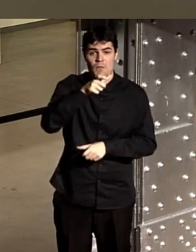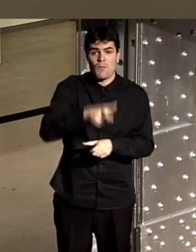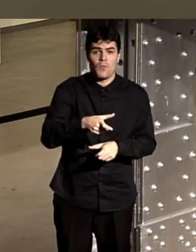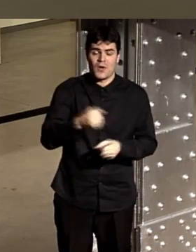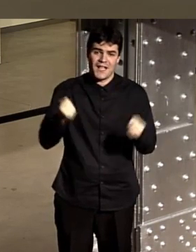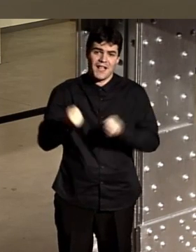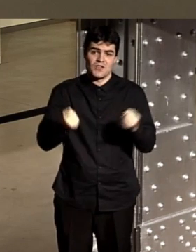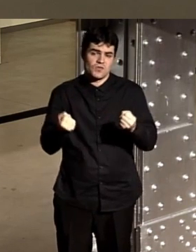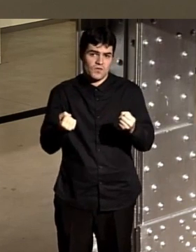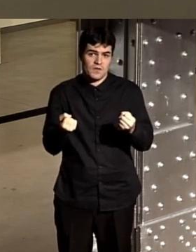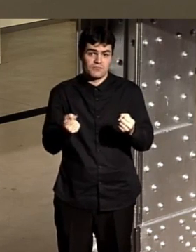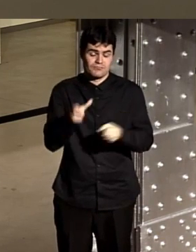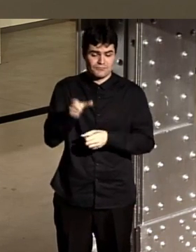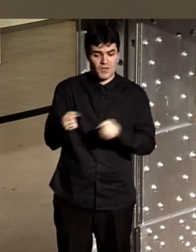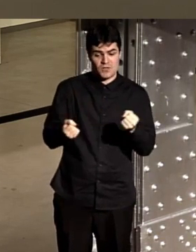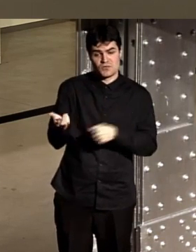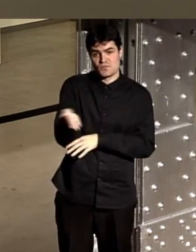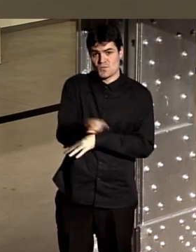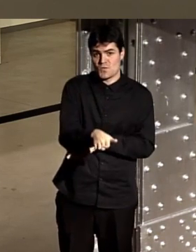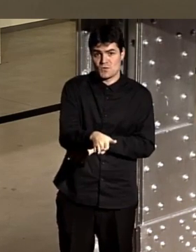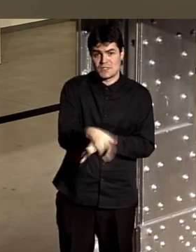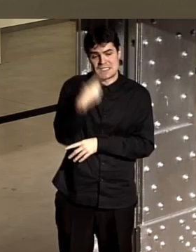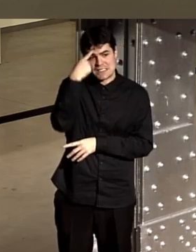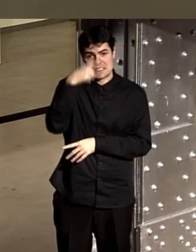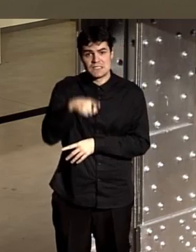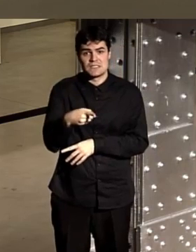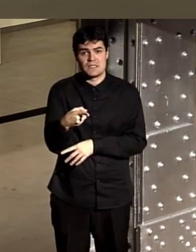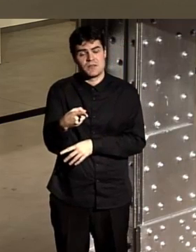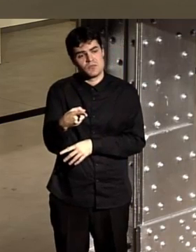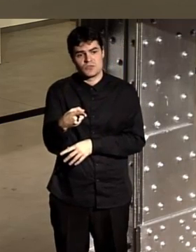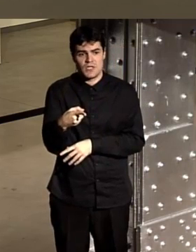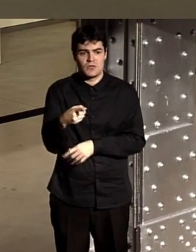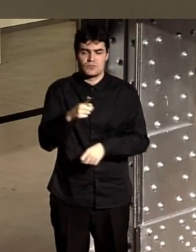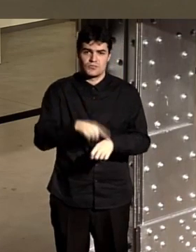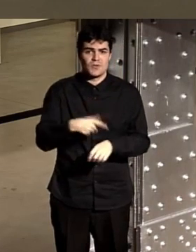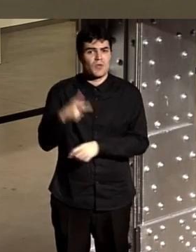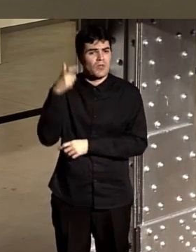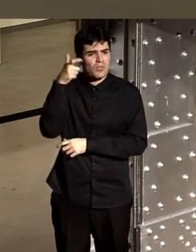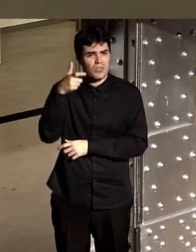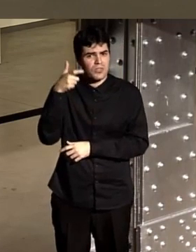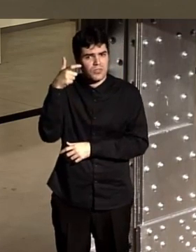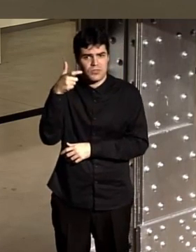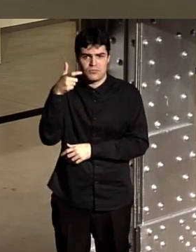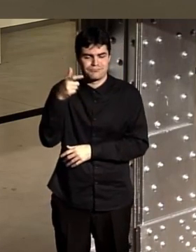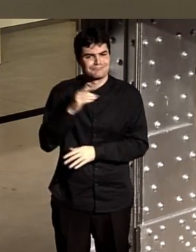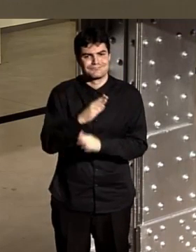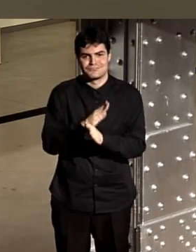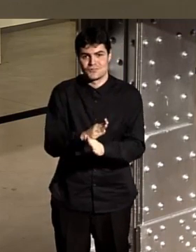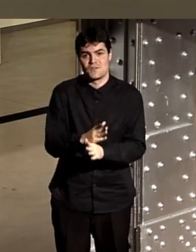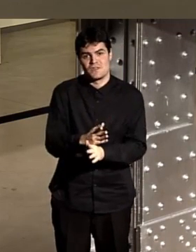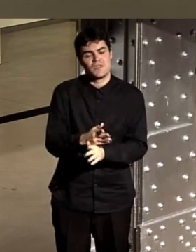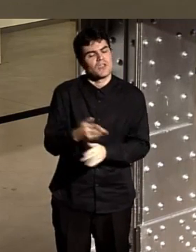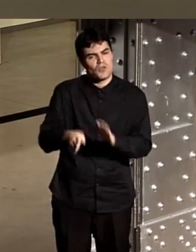murió y sabíamos que nos quedamos demasiado y era una cosa totalmente obvio. Y